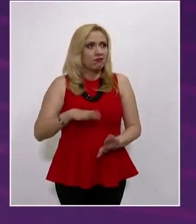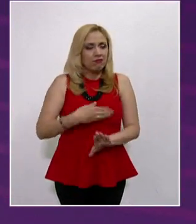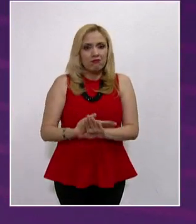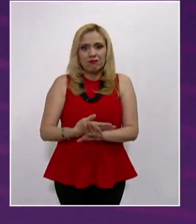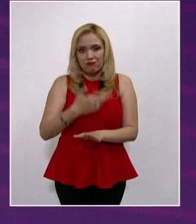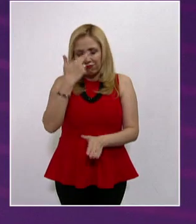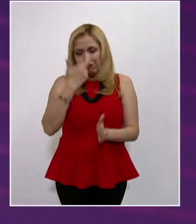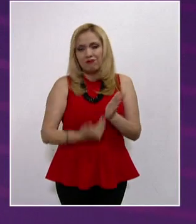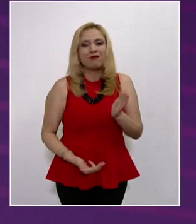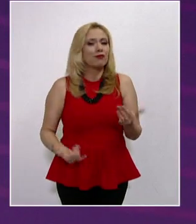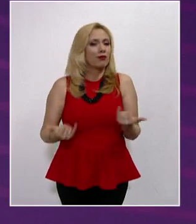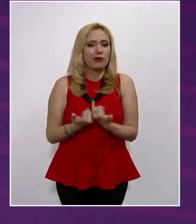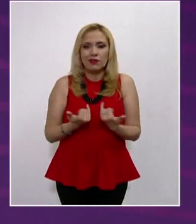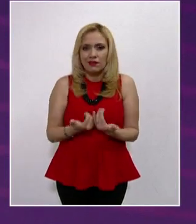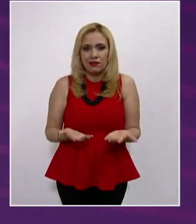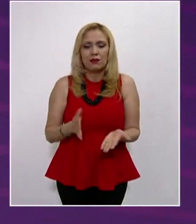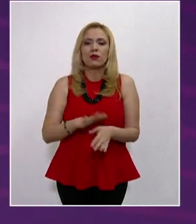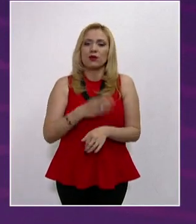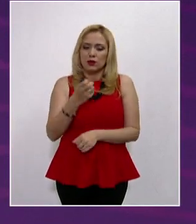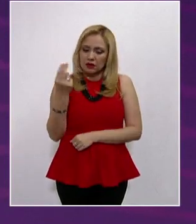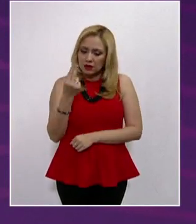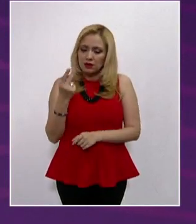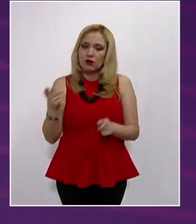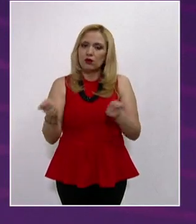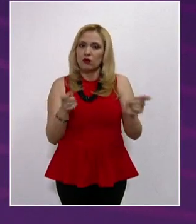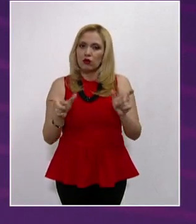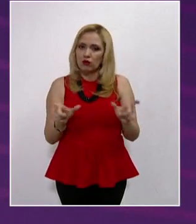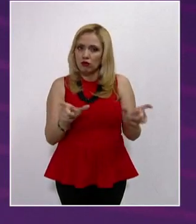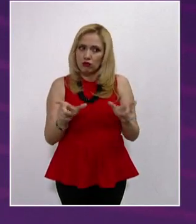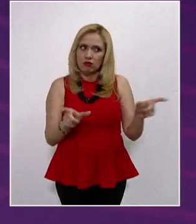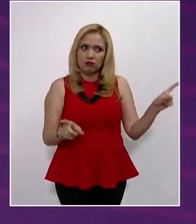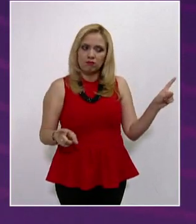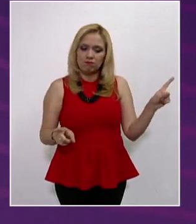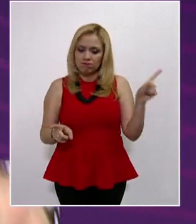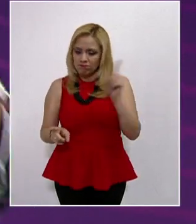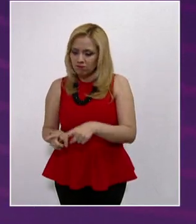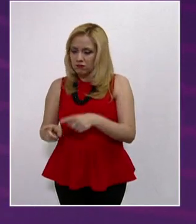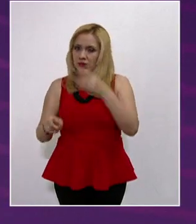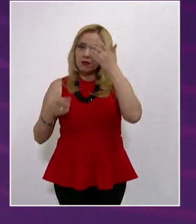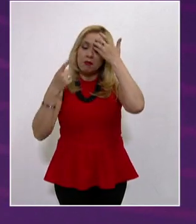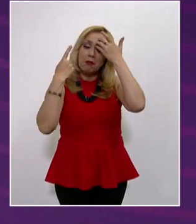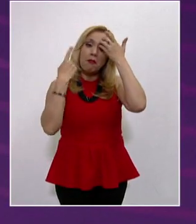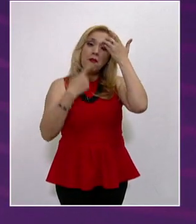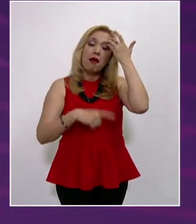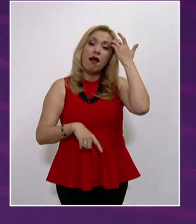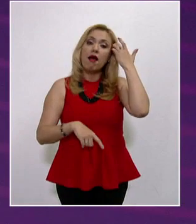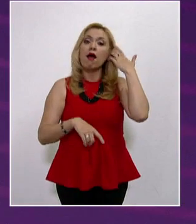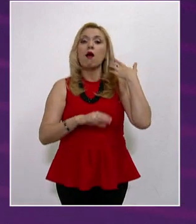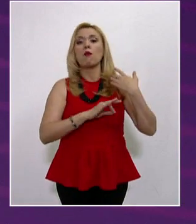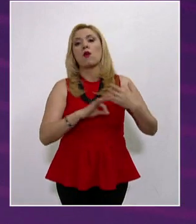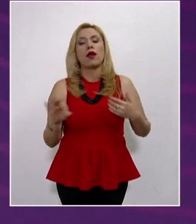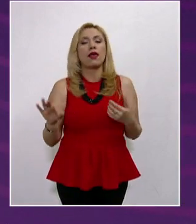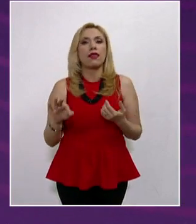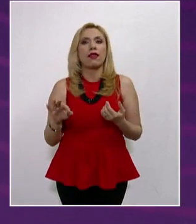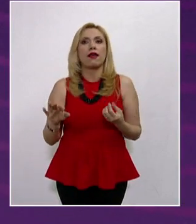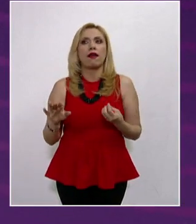y entonces justo por eso son necesarios esos controles, porque son necesarios para poder